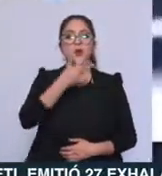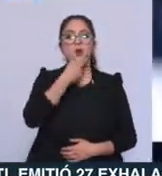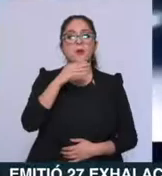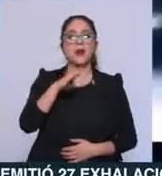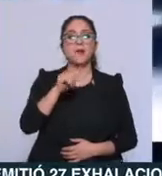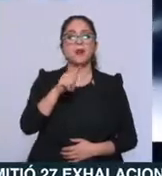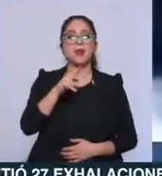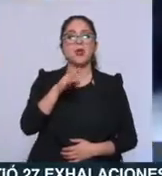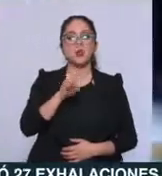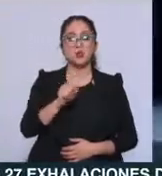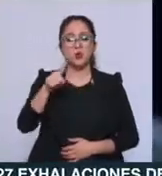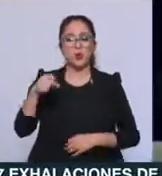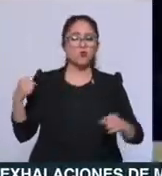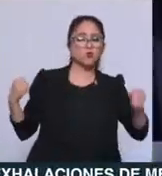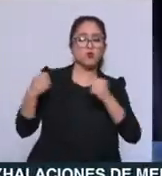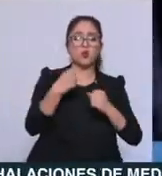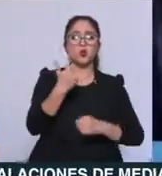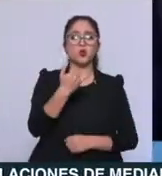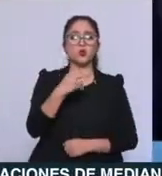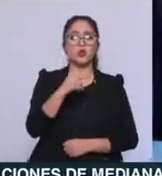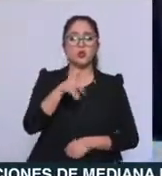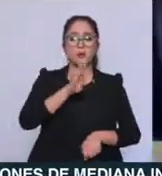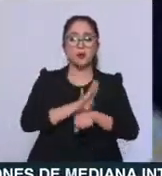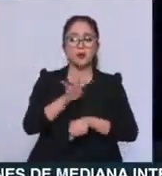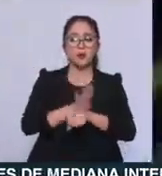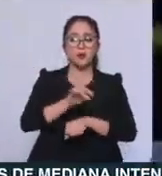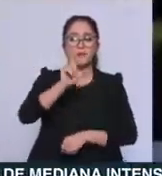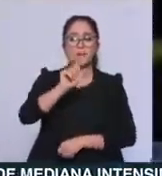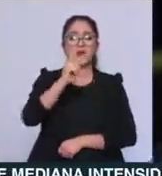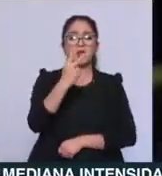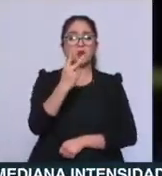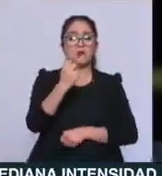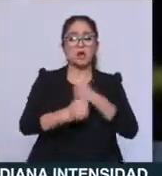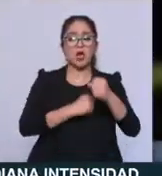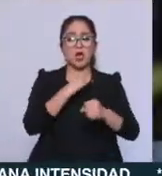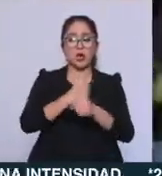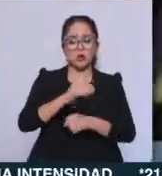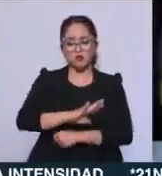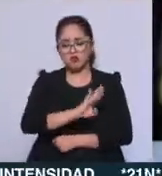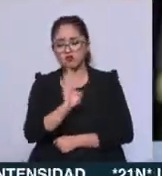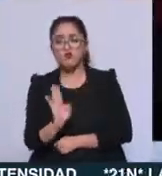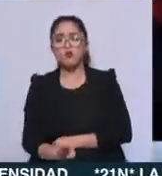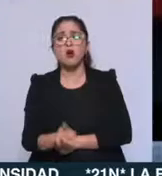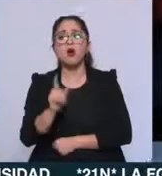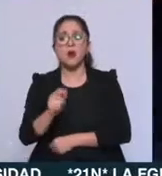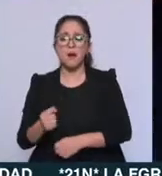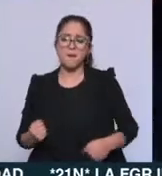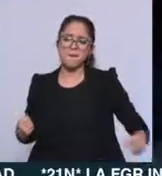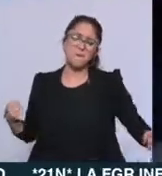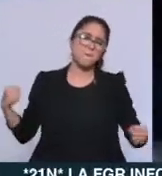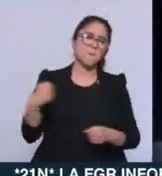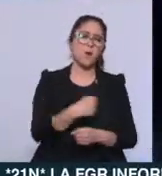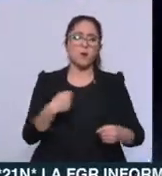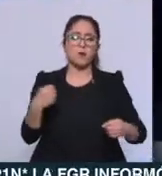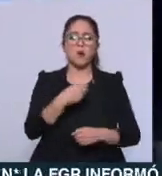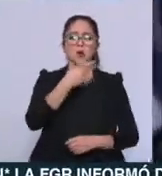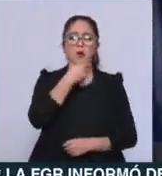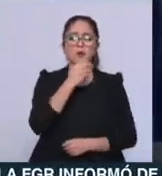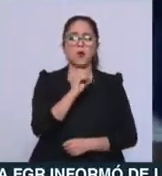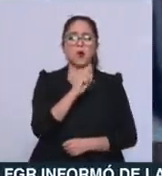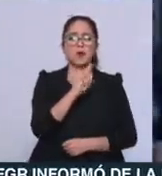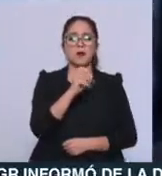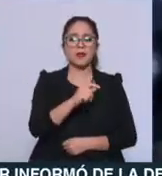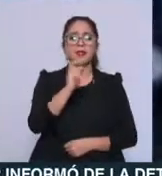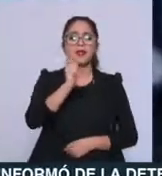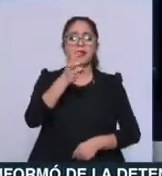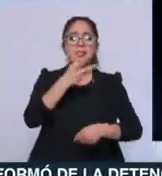Fernández, un popular luchador de jiu-jitsu brasileño de 22 años, perdió la vida horas después de ser noqueado de forma brutal por Obed Pereira en el tercer asalto